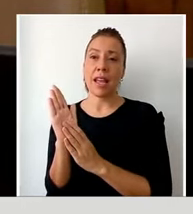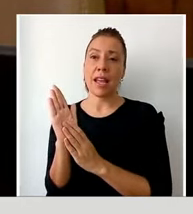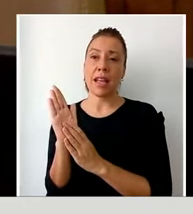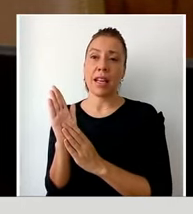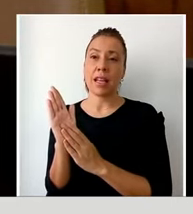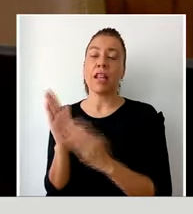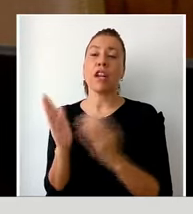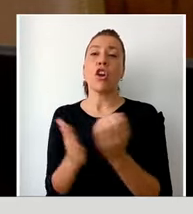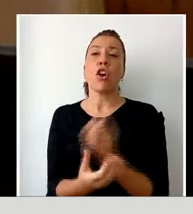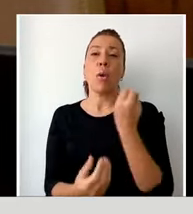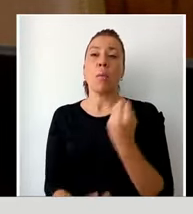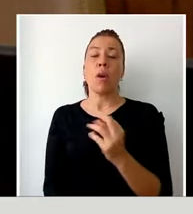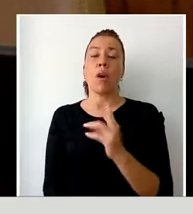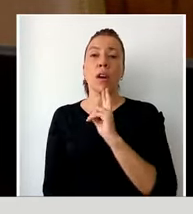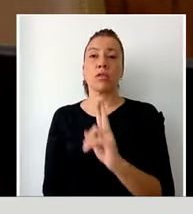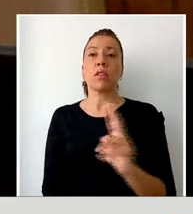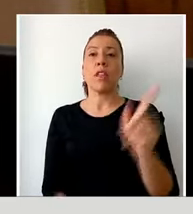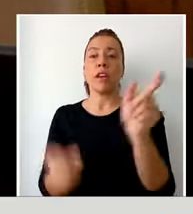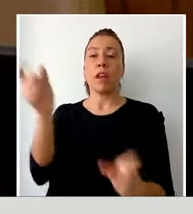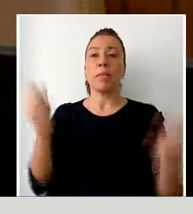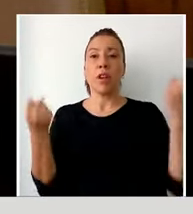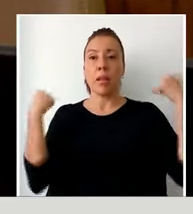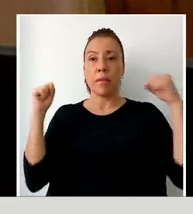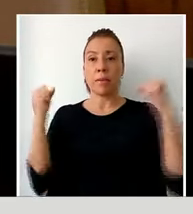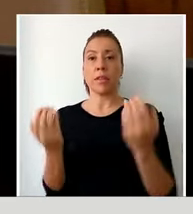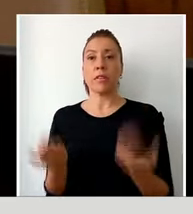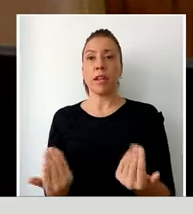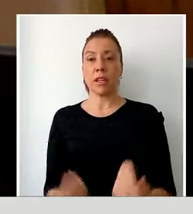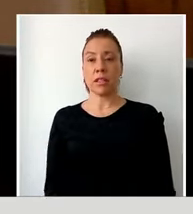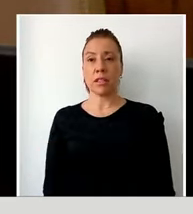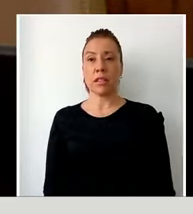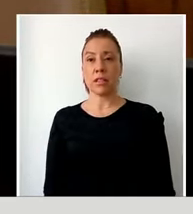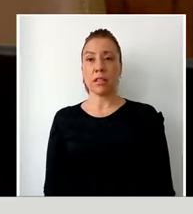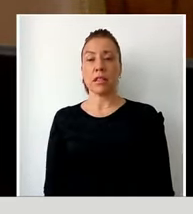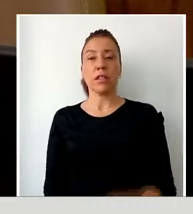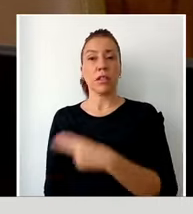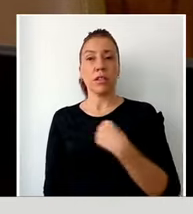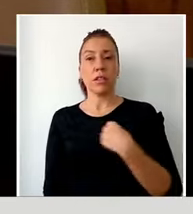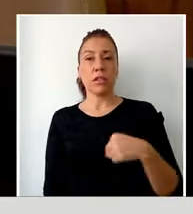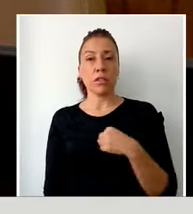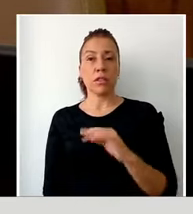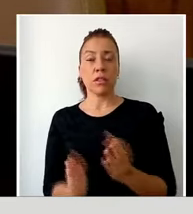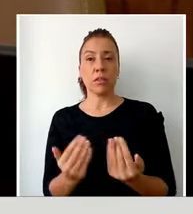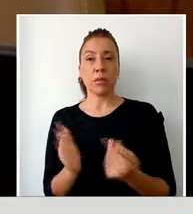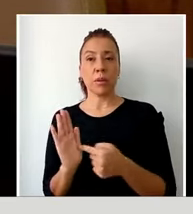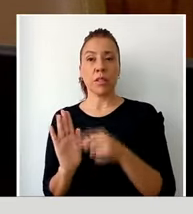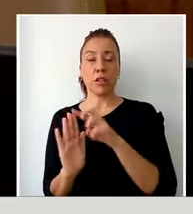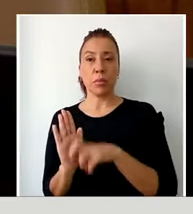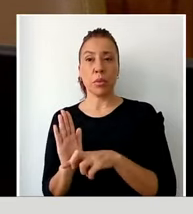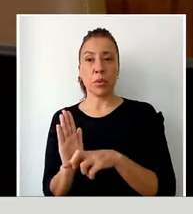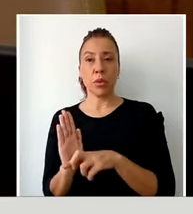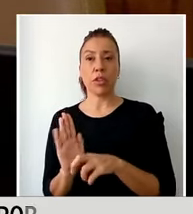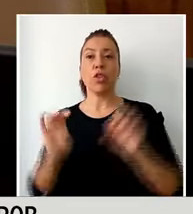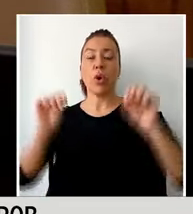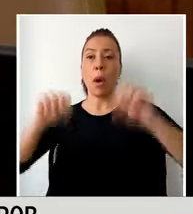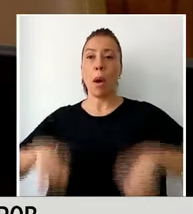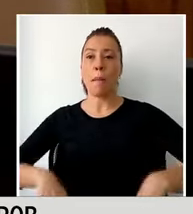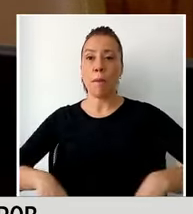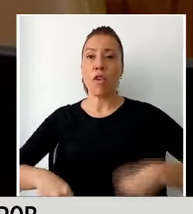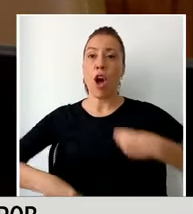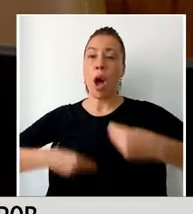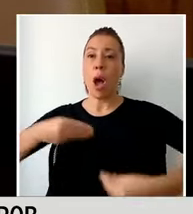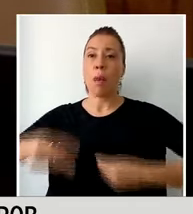que las y los deportistas merecen esperamos presidenta este proyecto sea aprobado y contribuyamos a formar